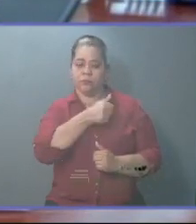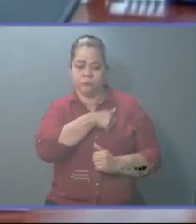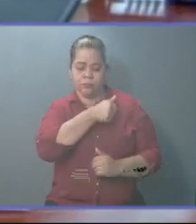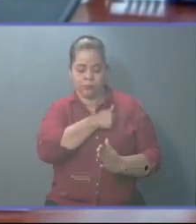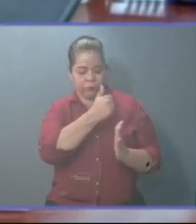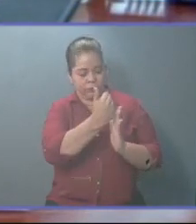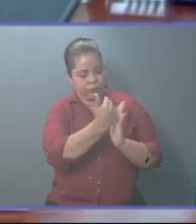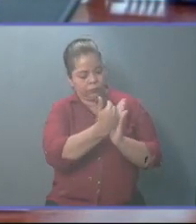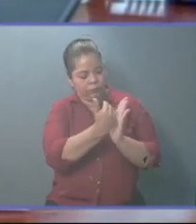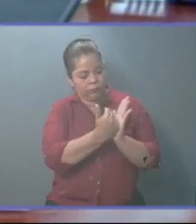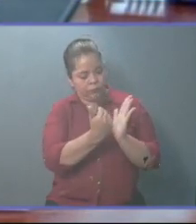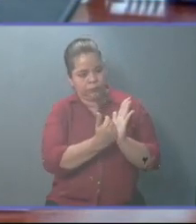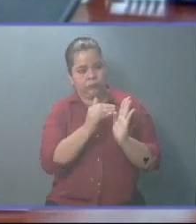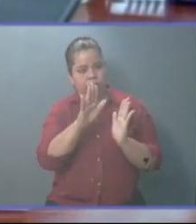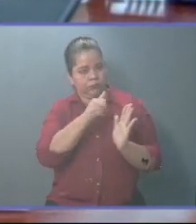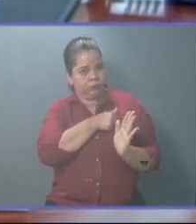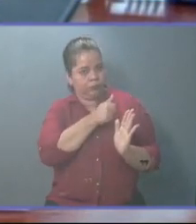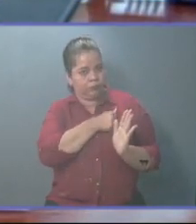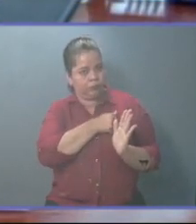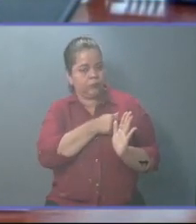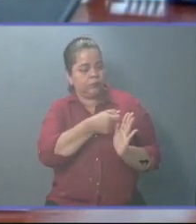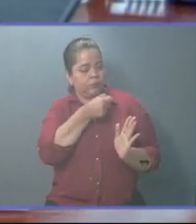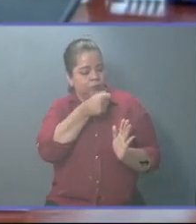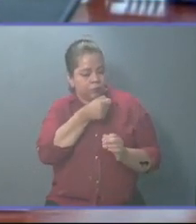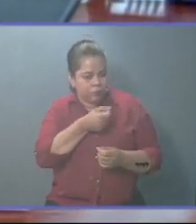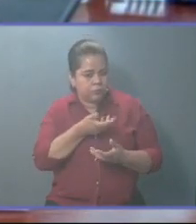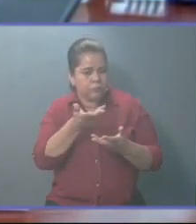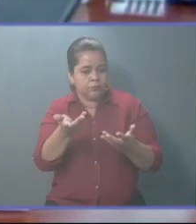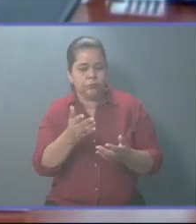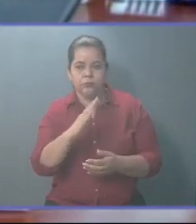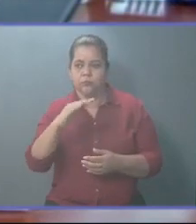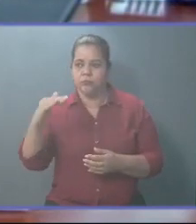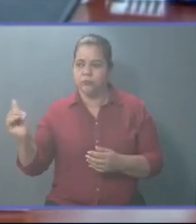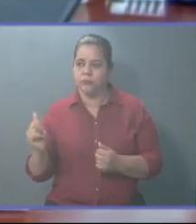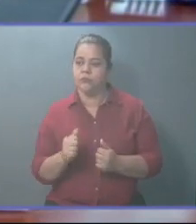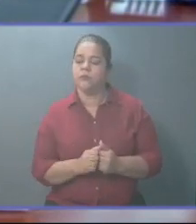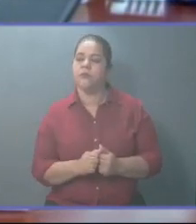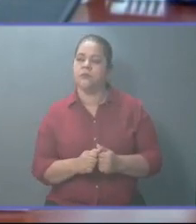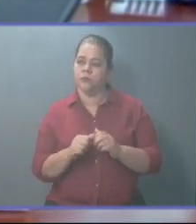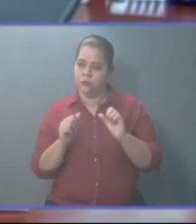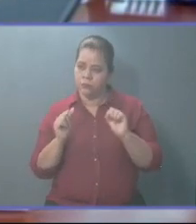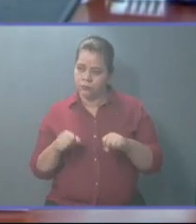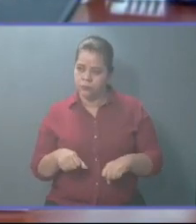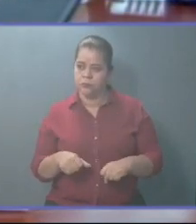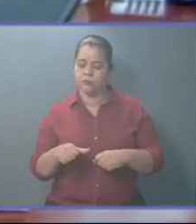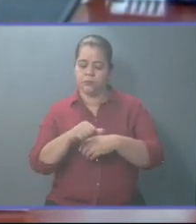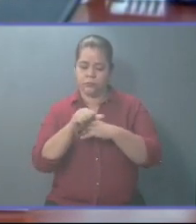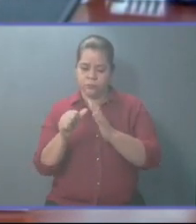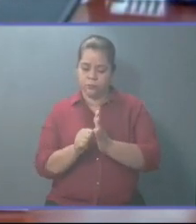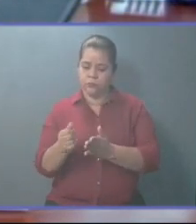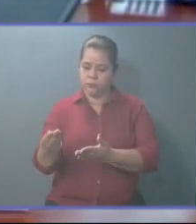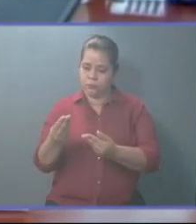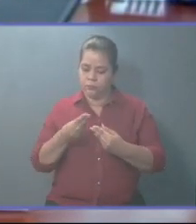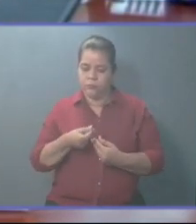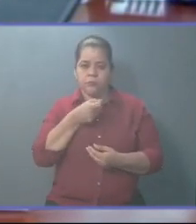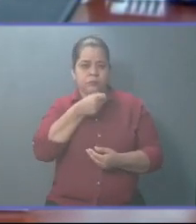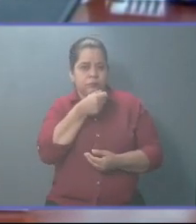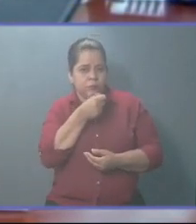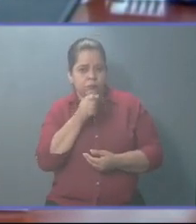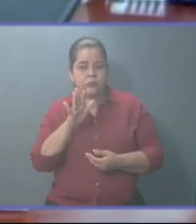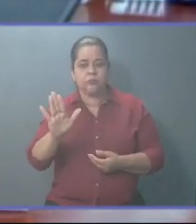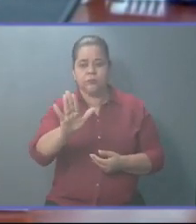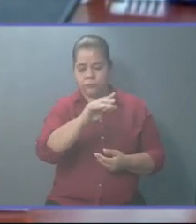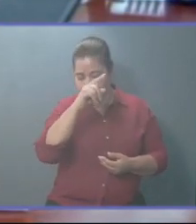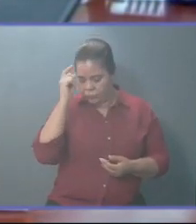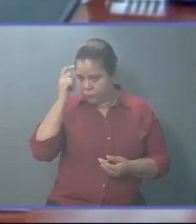que tienen asignada, que den informes a la nación, que puedan dar informes a la Asamblea Legislativa de la labor que